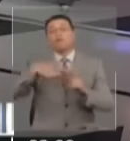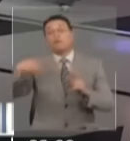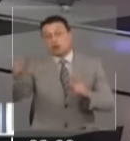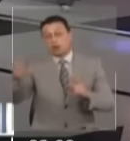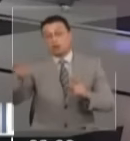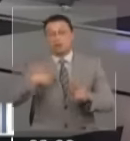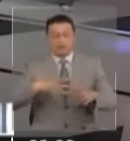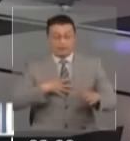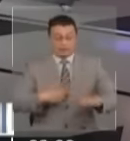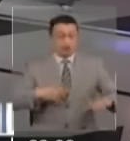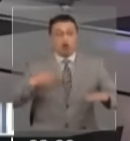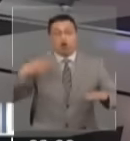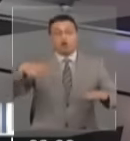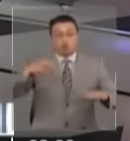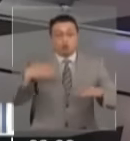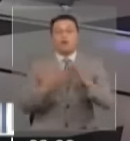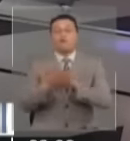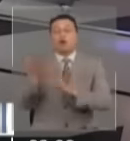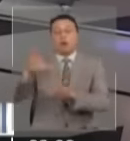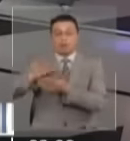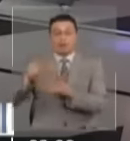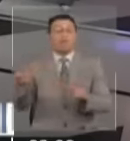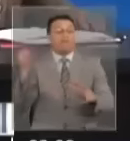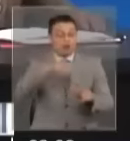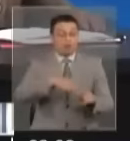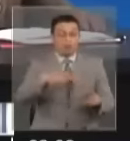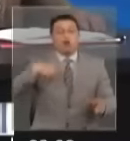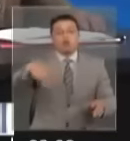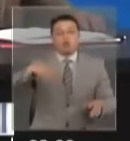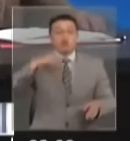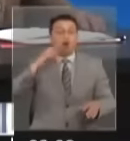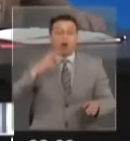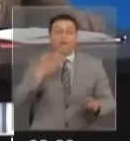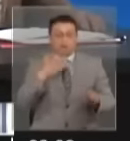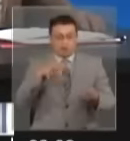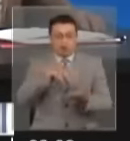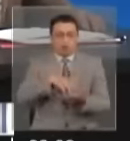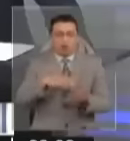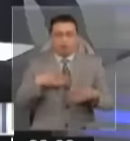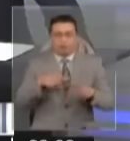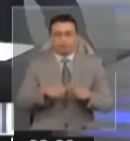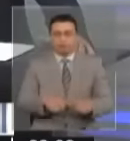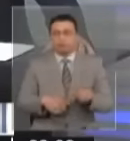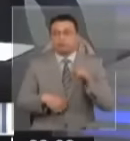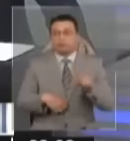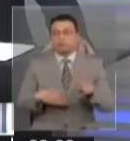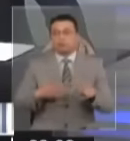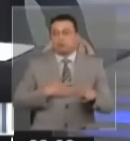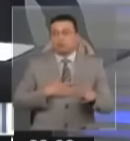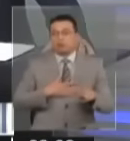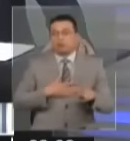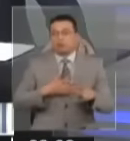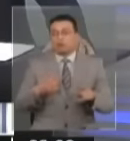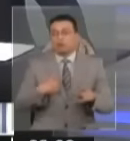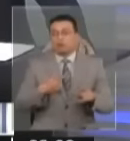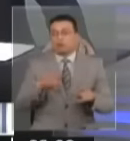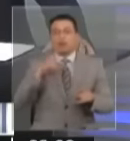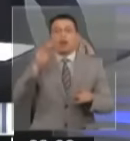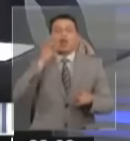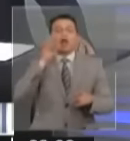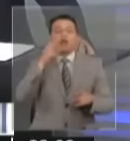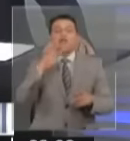en Ñuñoa, me fui fuera del país, ¿Y volví ahora? Y ahora vivo en Ñuñoa. Ah, perfecto. Ya. ¿Alcalde? Yo no vivo en Ñuñoa. ¿Dónde vive? Vivo en Las